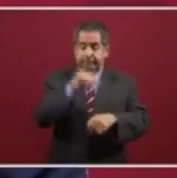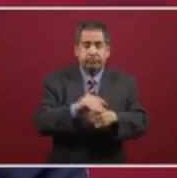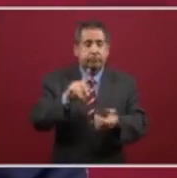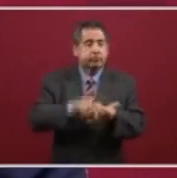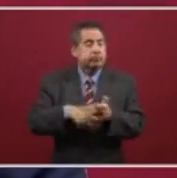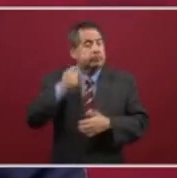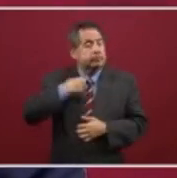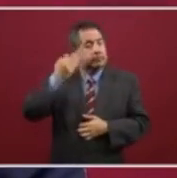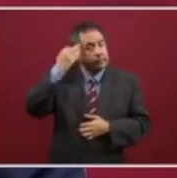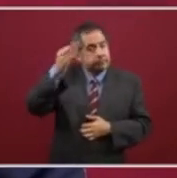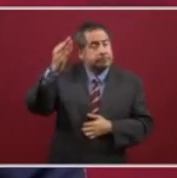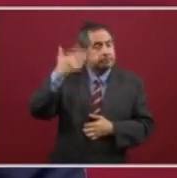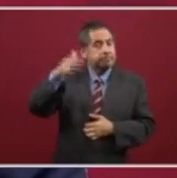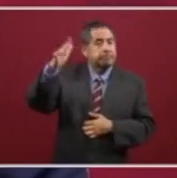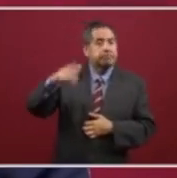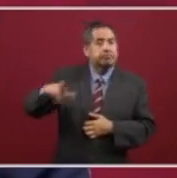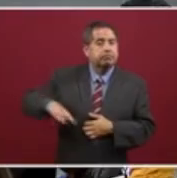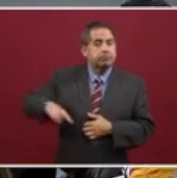de Porfirio Díaz.